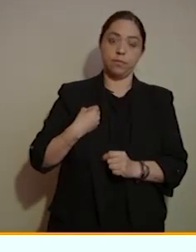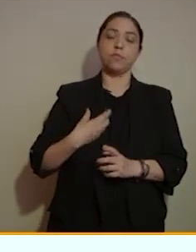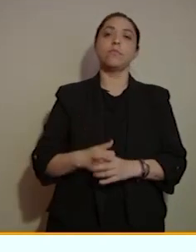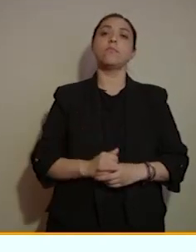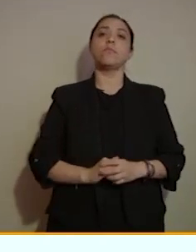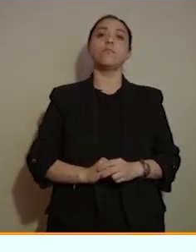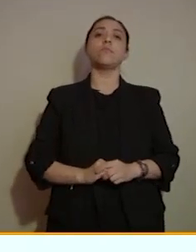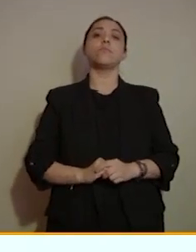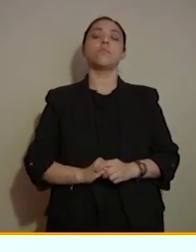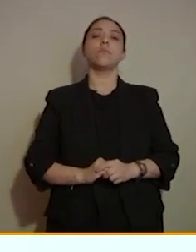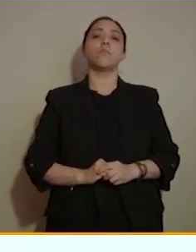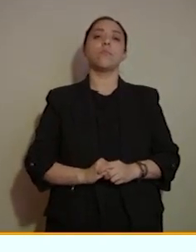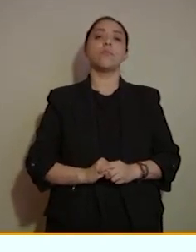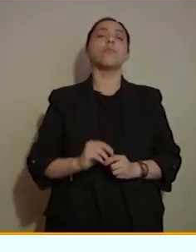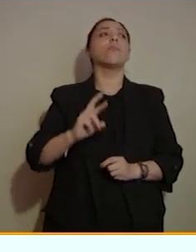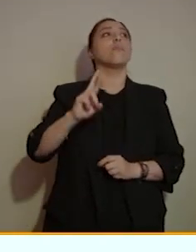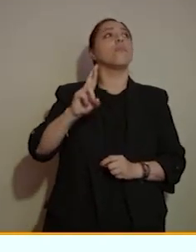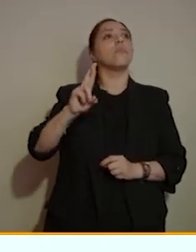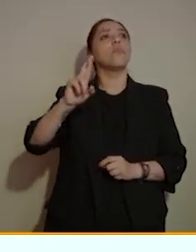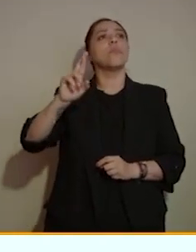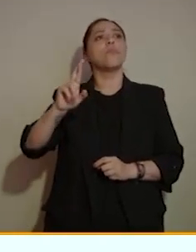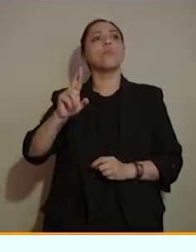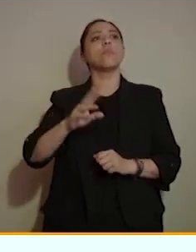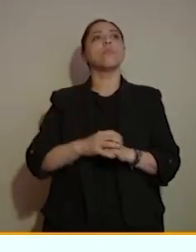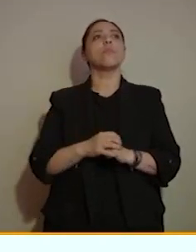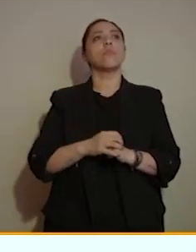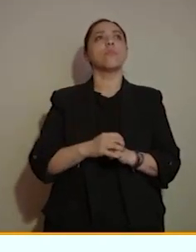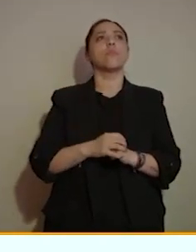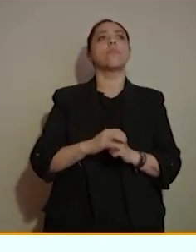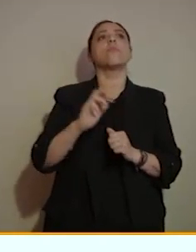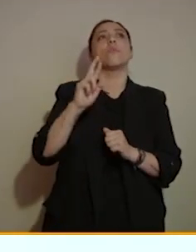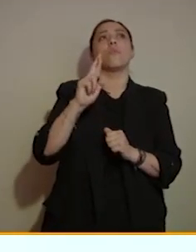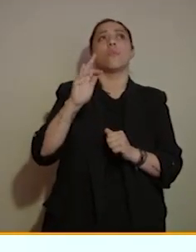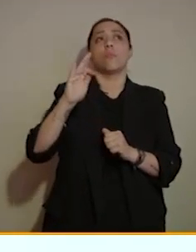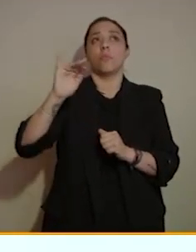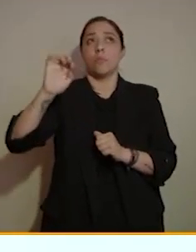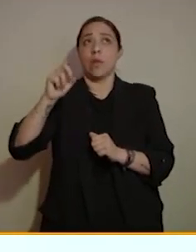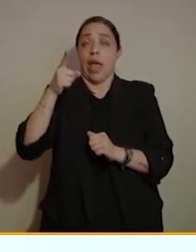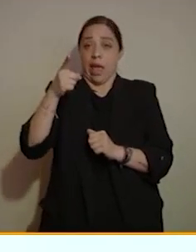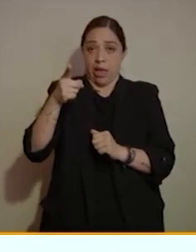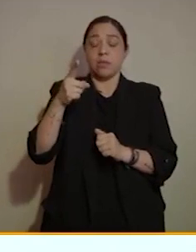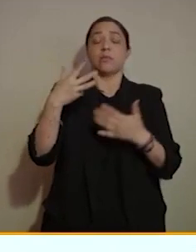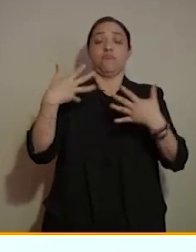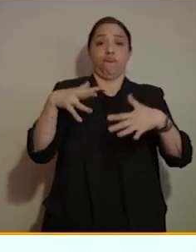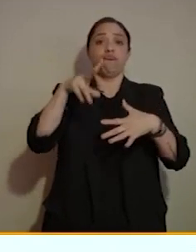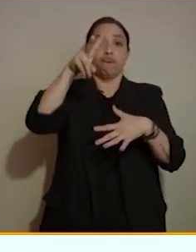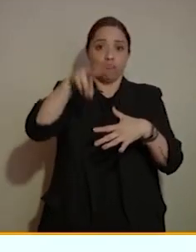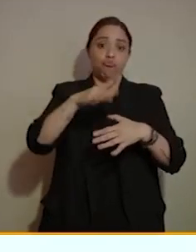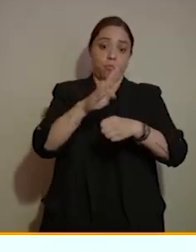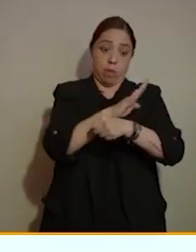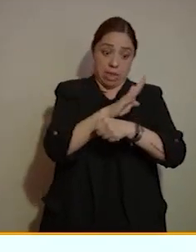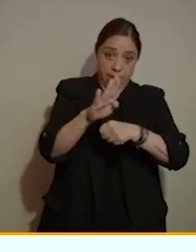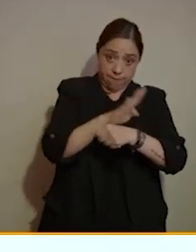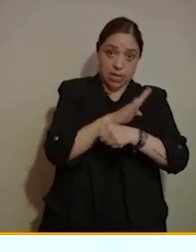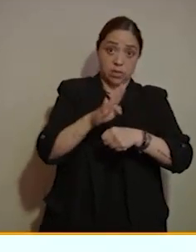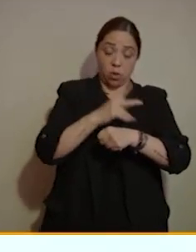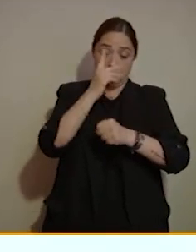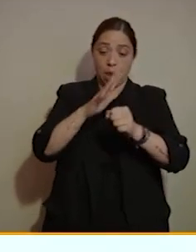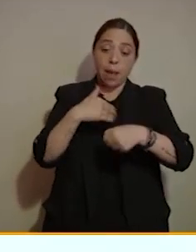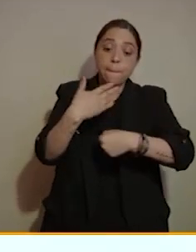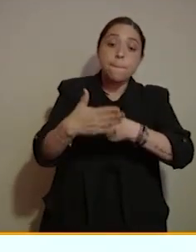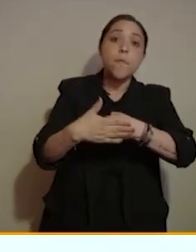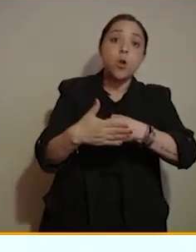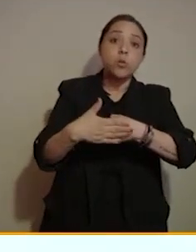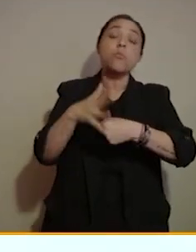al concepto de RCE, puede traer grandes beneficios en el corto y en el mediano plazo para las